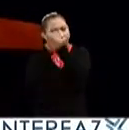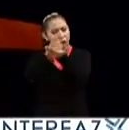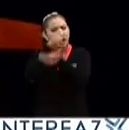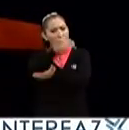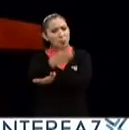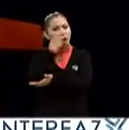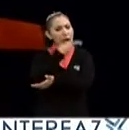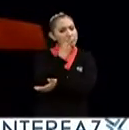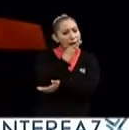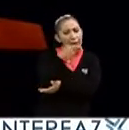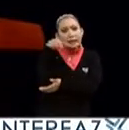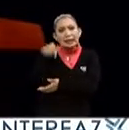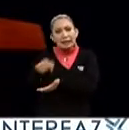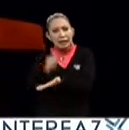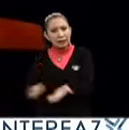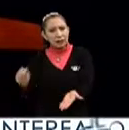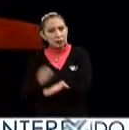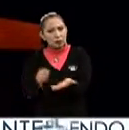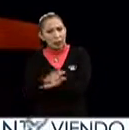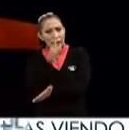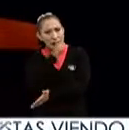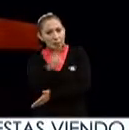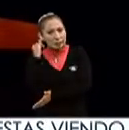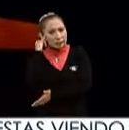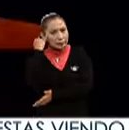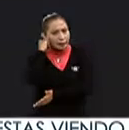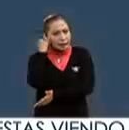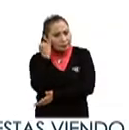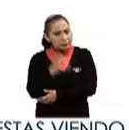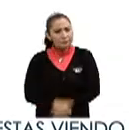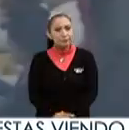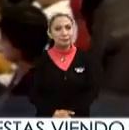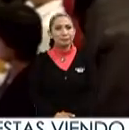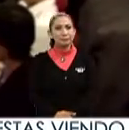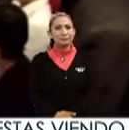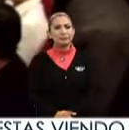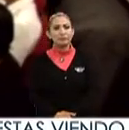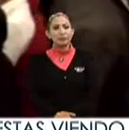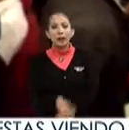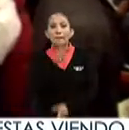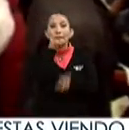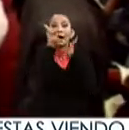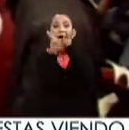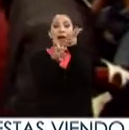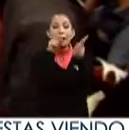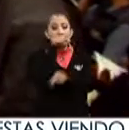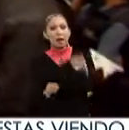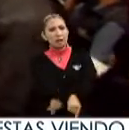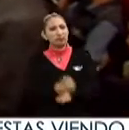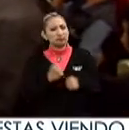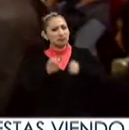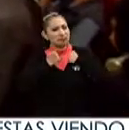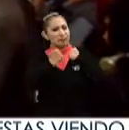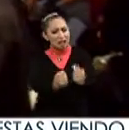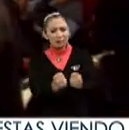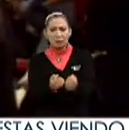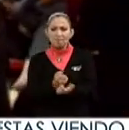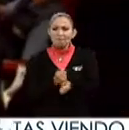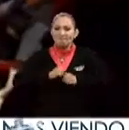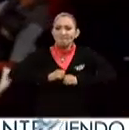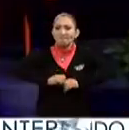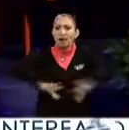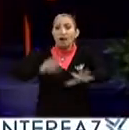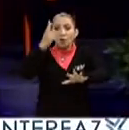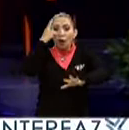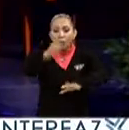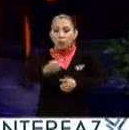tanto la oralidad como la escritura en lenguas indígenas. Las palabras tienen una fuerza todopoderosa y cuando